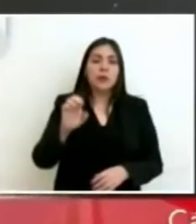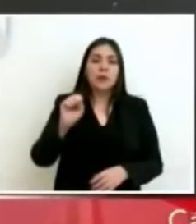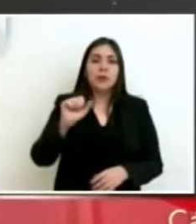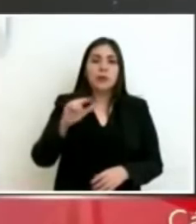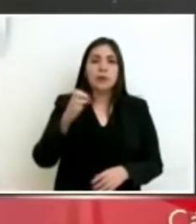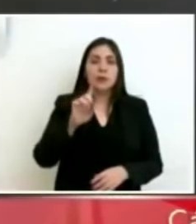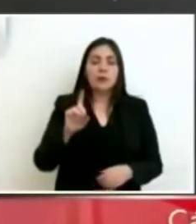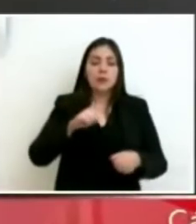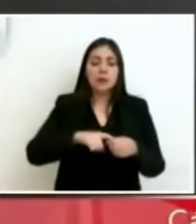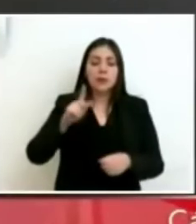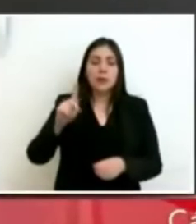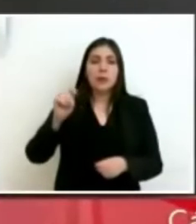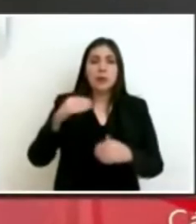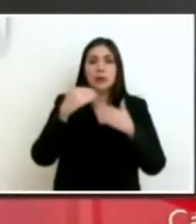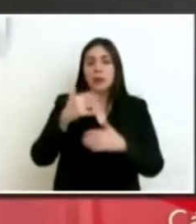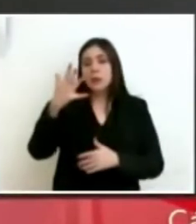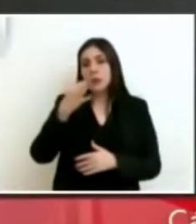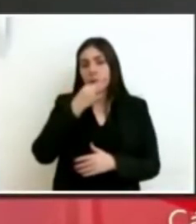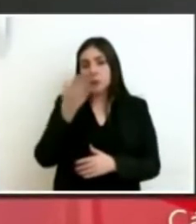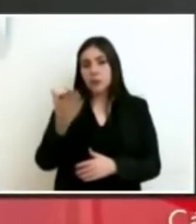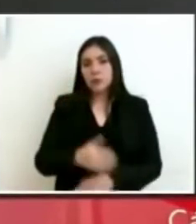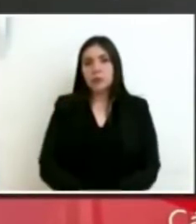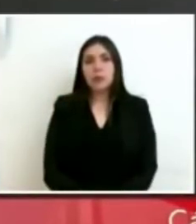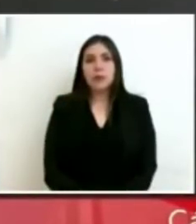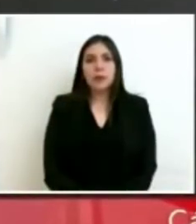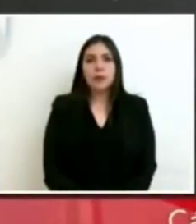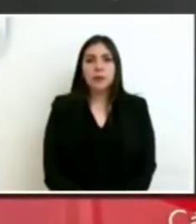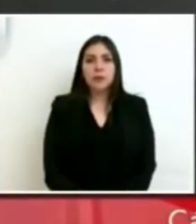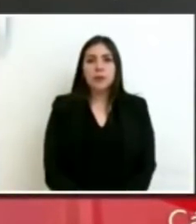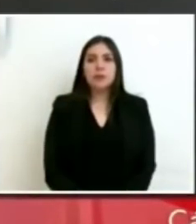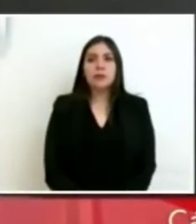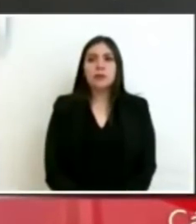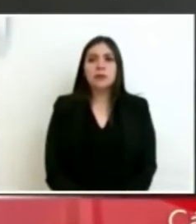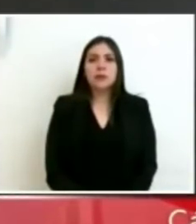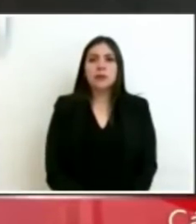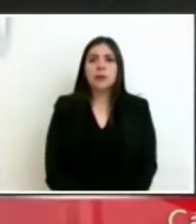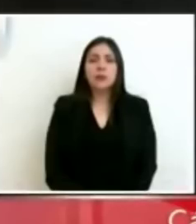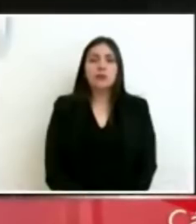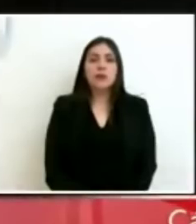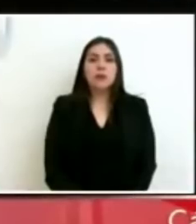del Partido del Trabajo, hasta por 5 minutos.